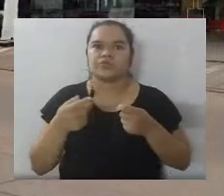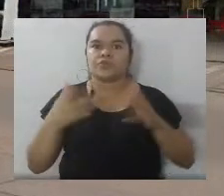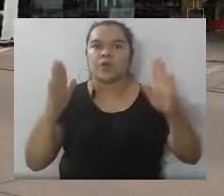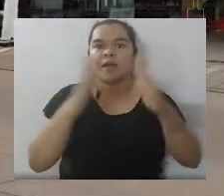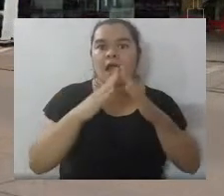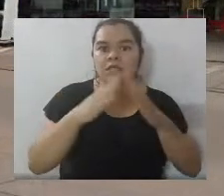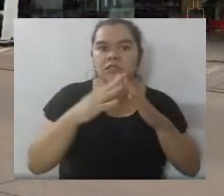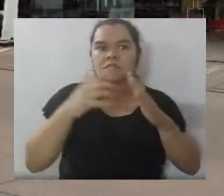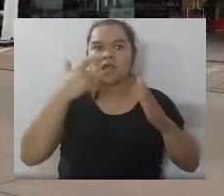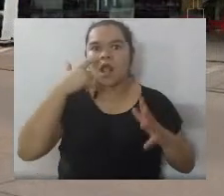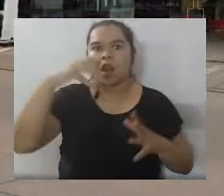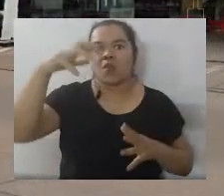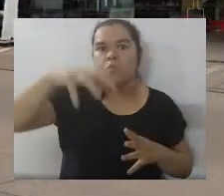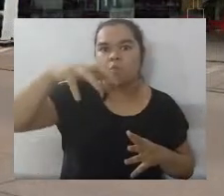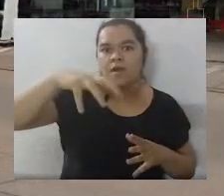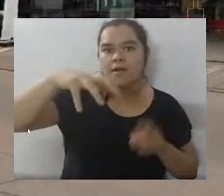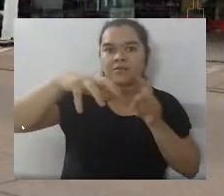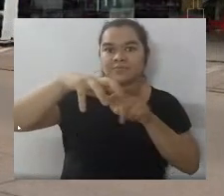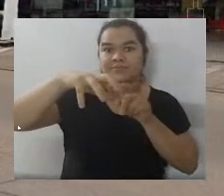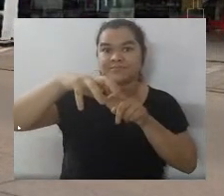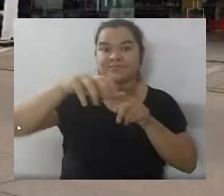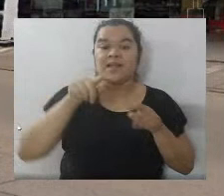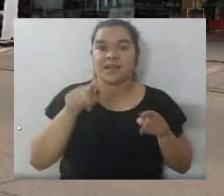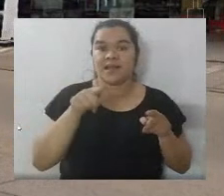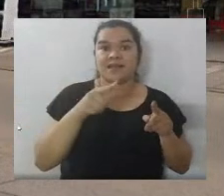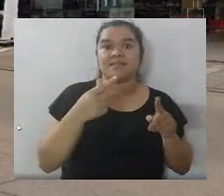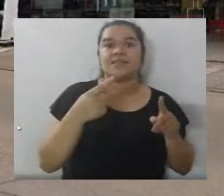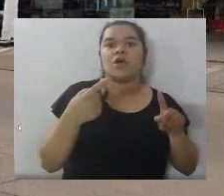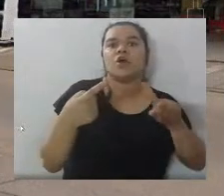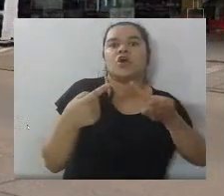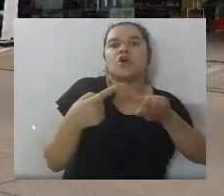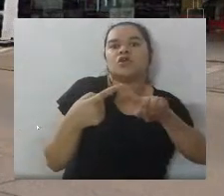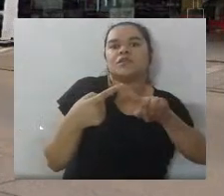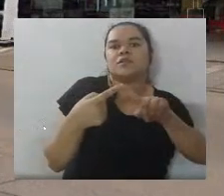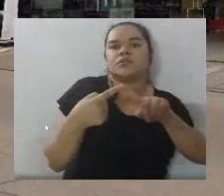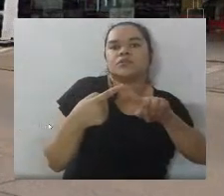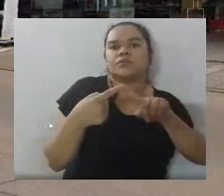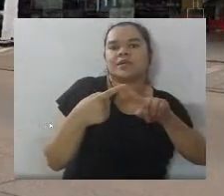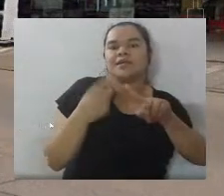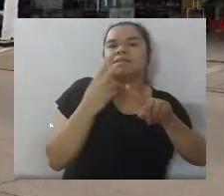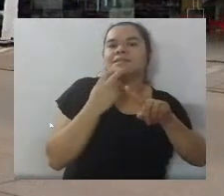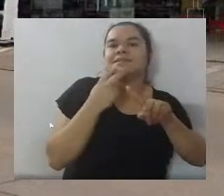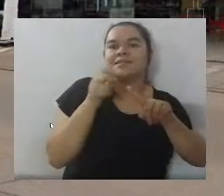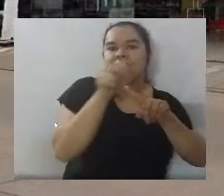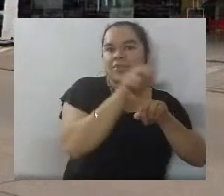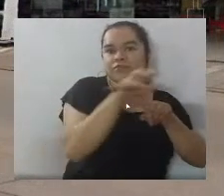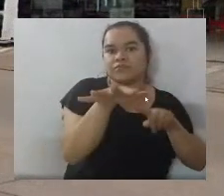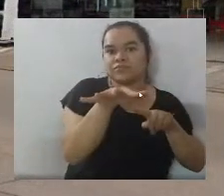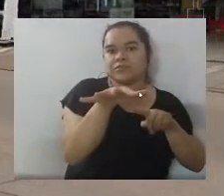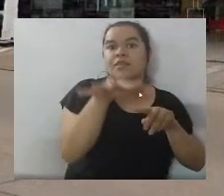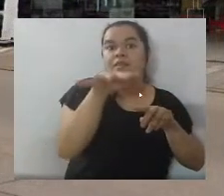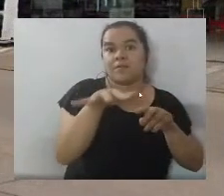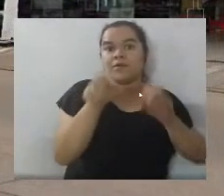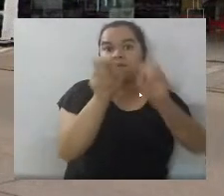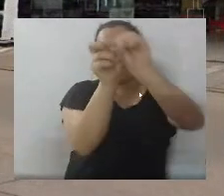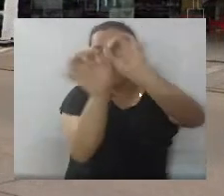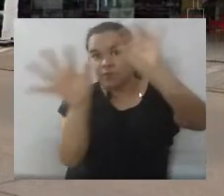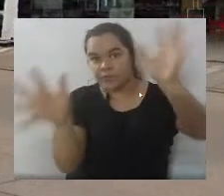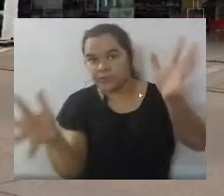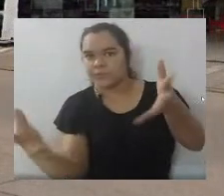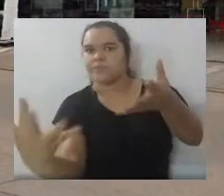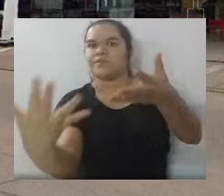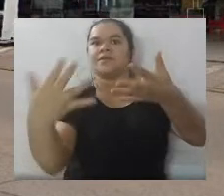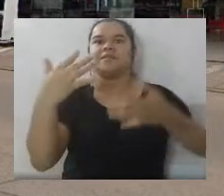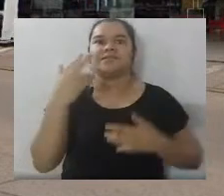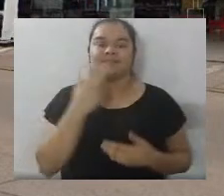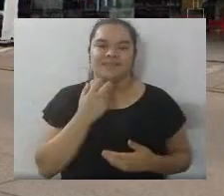ese local, esa energía tiene que llegar a los puntos finales de consumo para lo cual se ejecuta una instalación eléctrica. Y